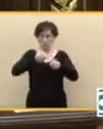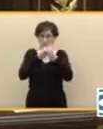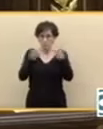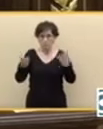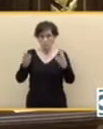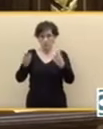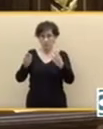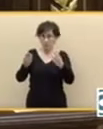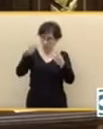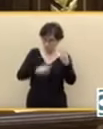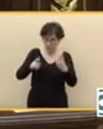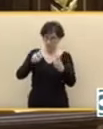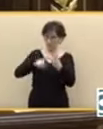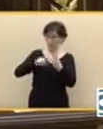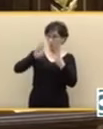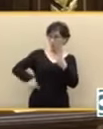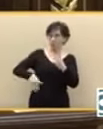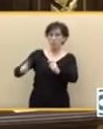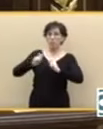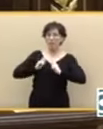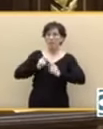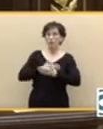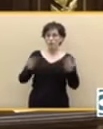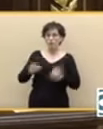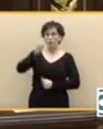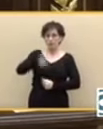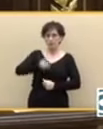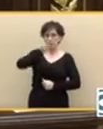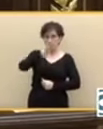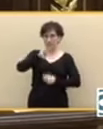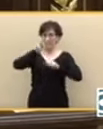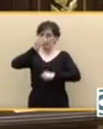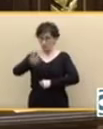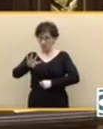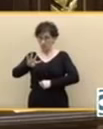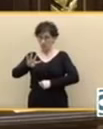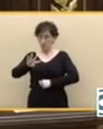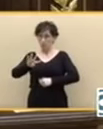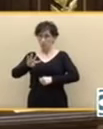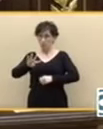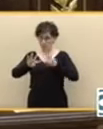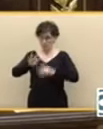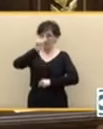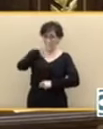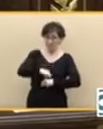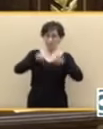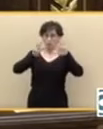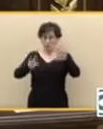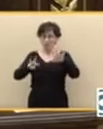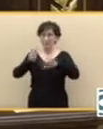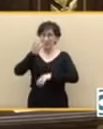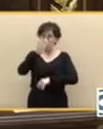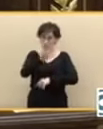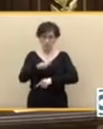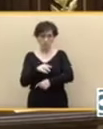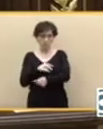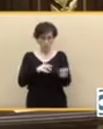confianza de 134 escaños frente a los 84 que cosecharon ustedes. Esa es la verdad.